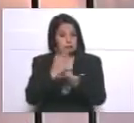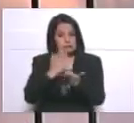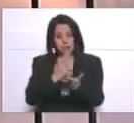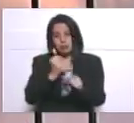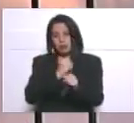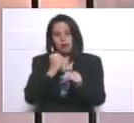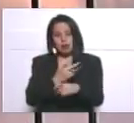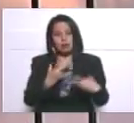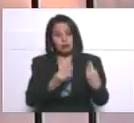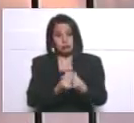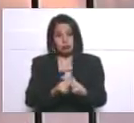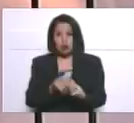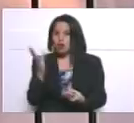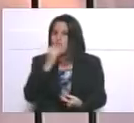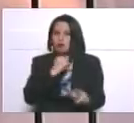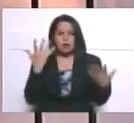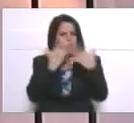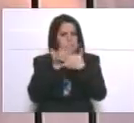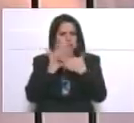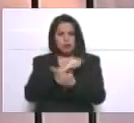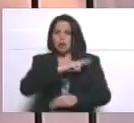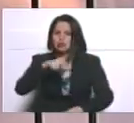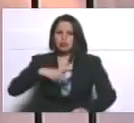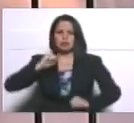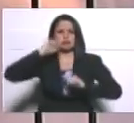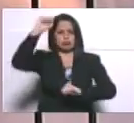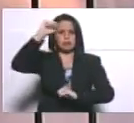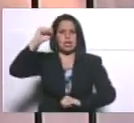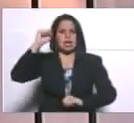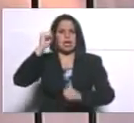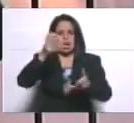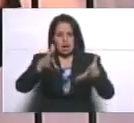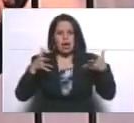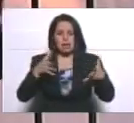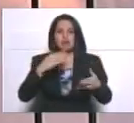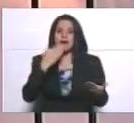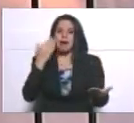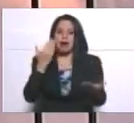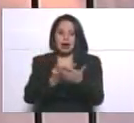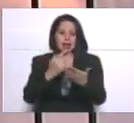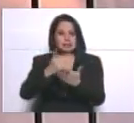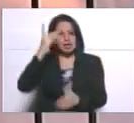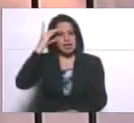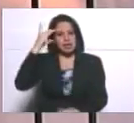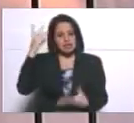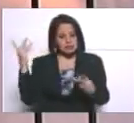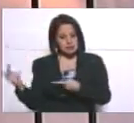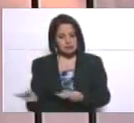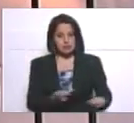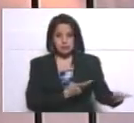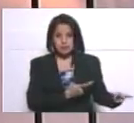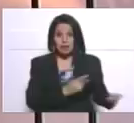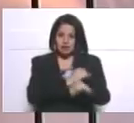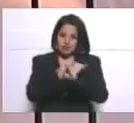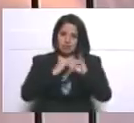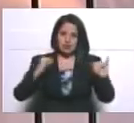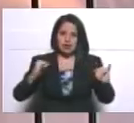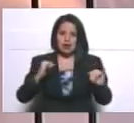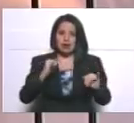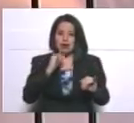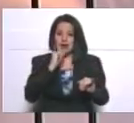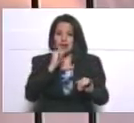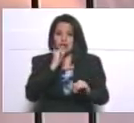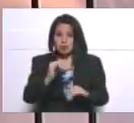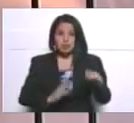dudas, estamos venciendo y vamos a vencer. Gracias, Delcy, por estar aquí con nosotros. Terminamos este segundo